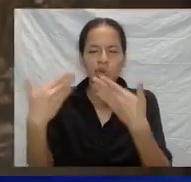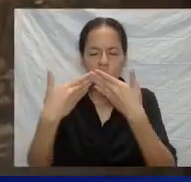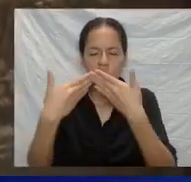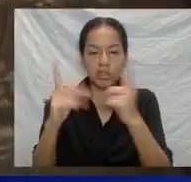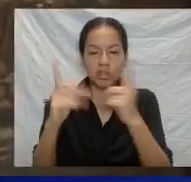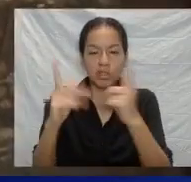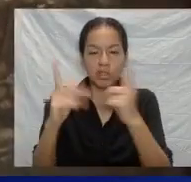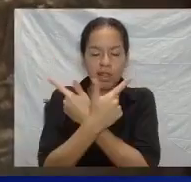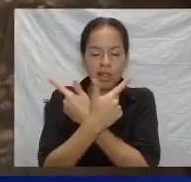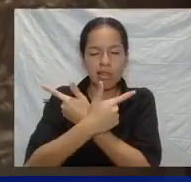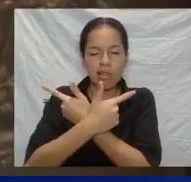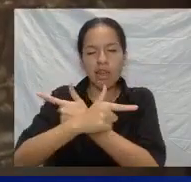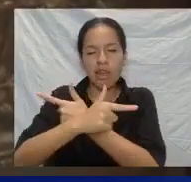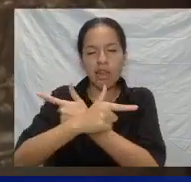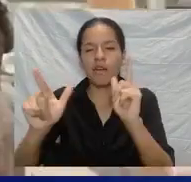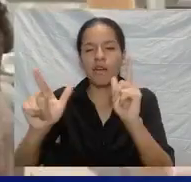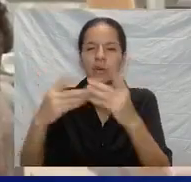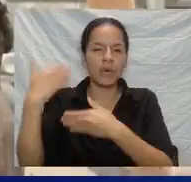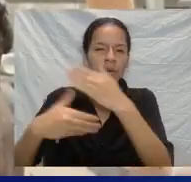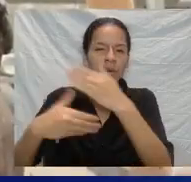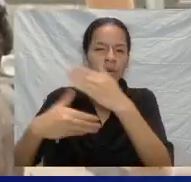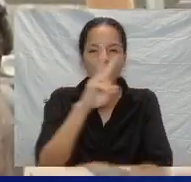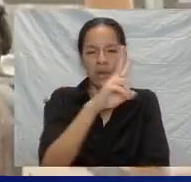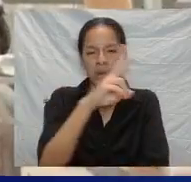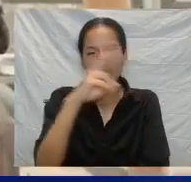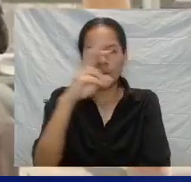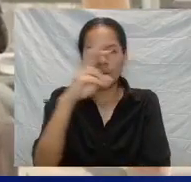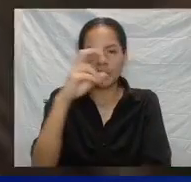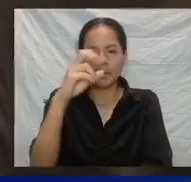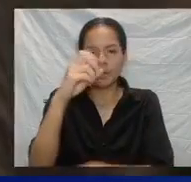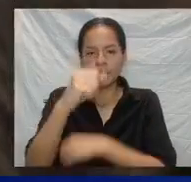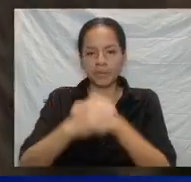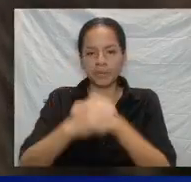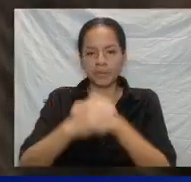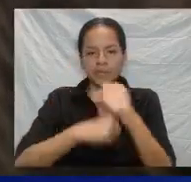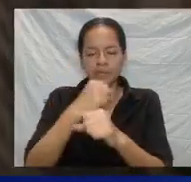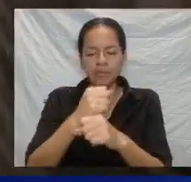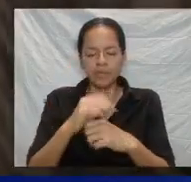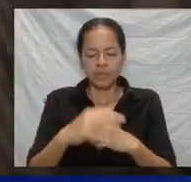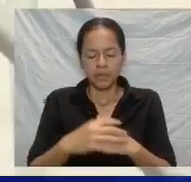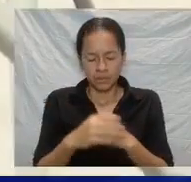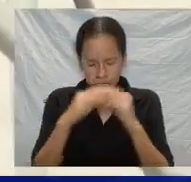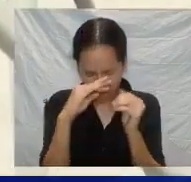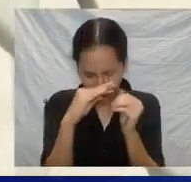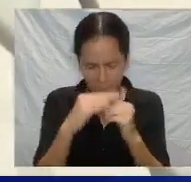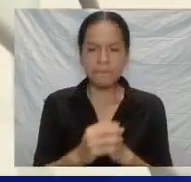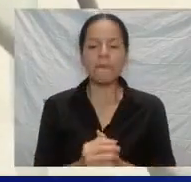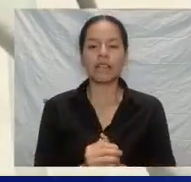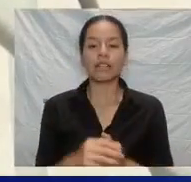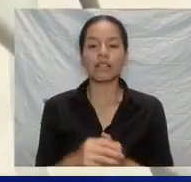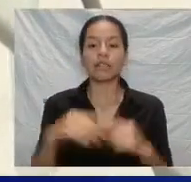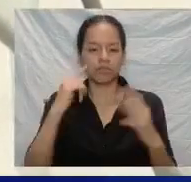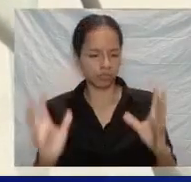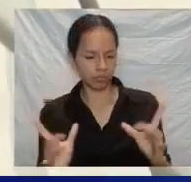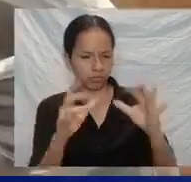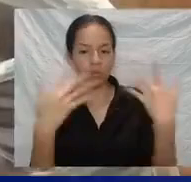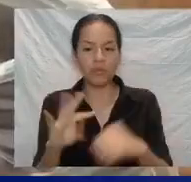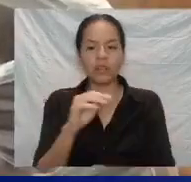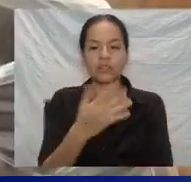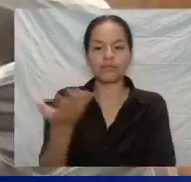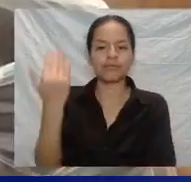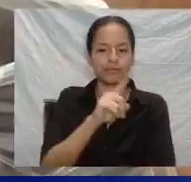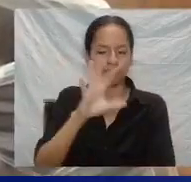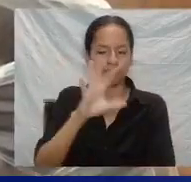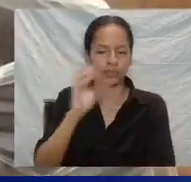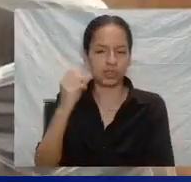renovada fuente de agua esta escultura de bronce fue colocada en 1650 como obra del escultor español pedro en hoguera y